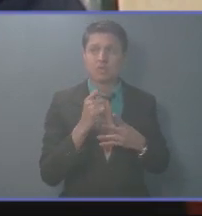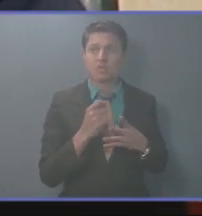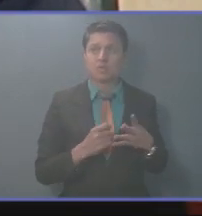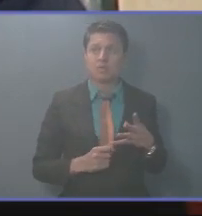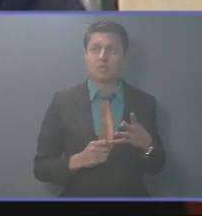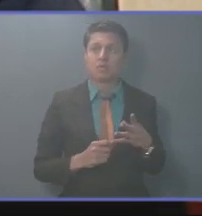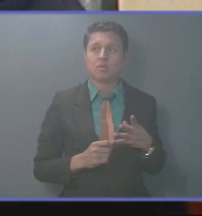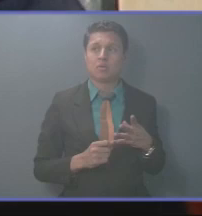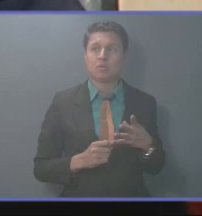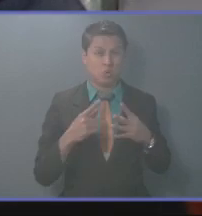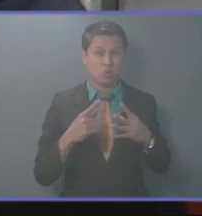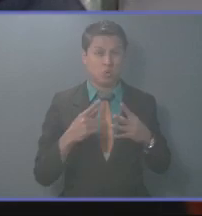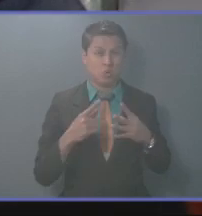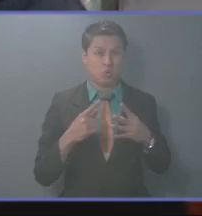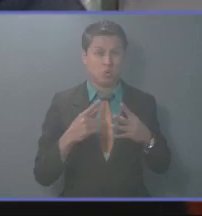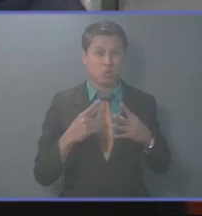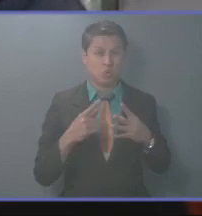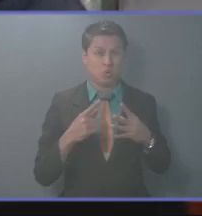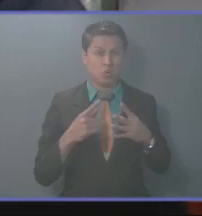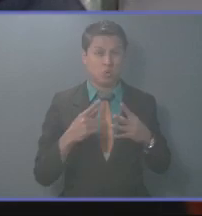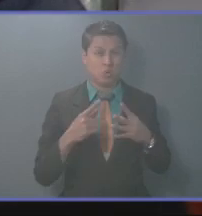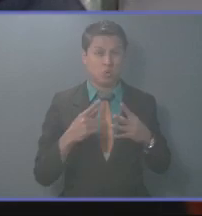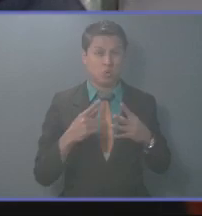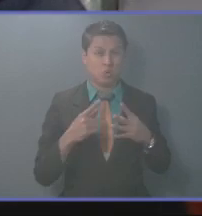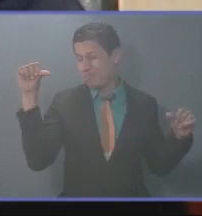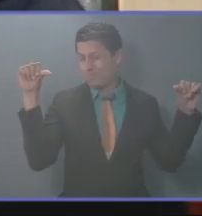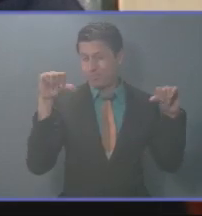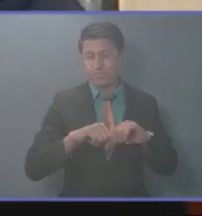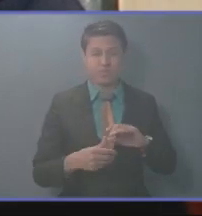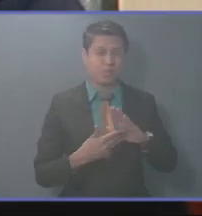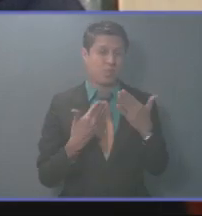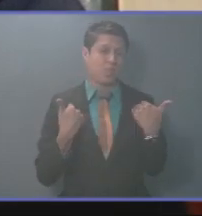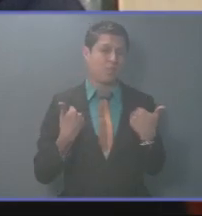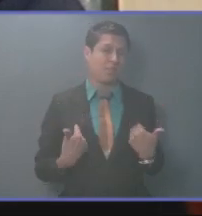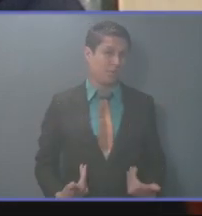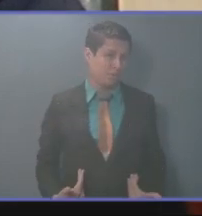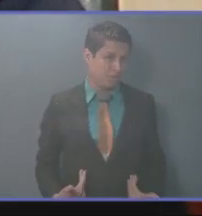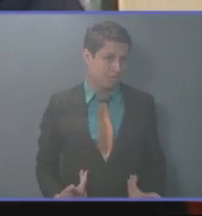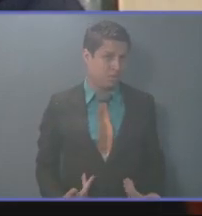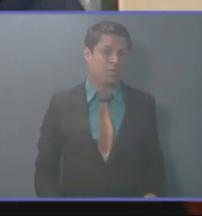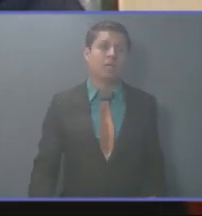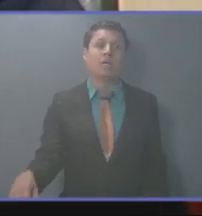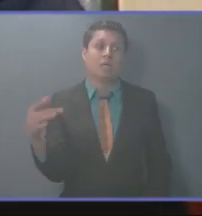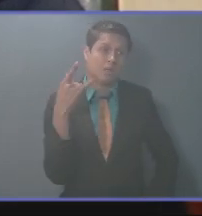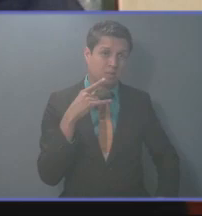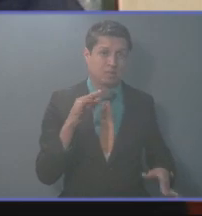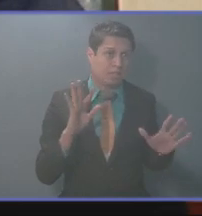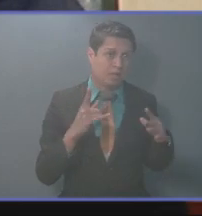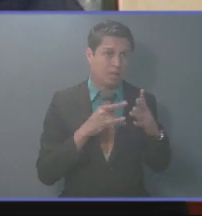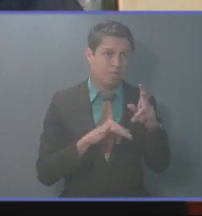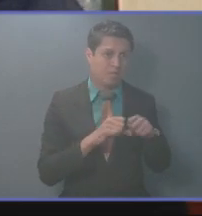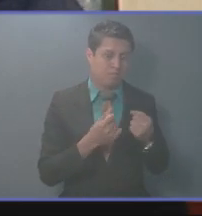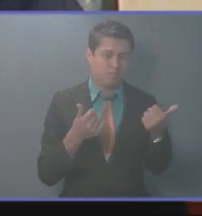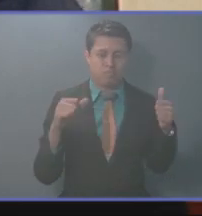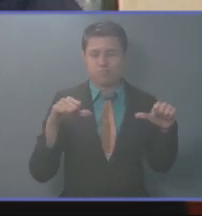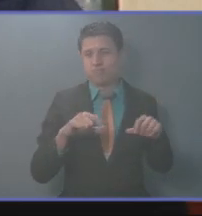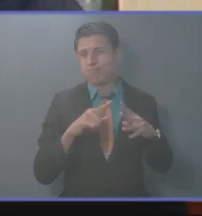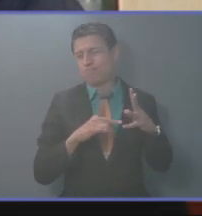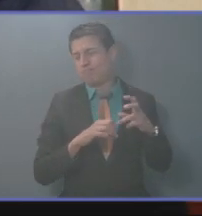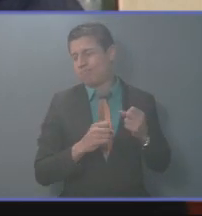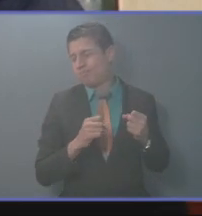como crímenes de lesa humanidad y crímenes de guerra, constitutivos de graves violaciones al derecho internacional